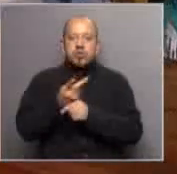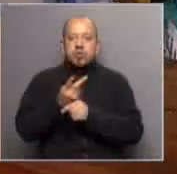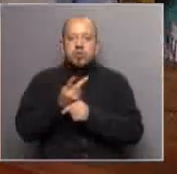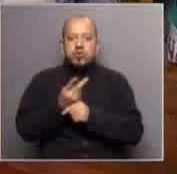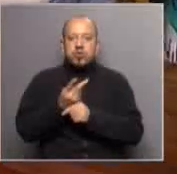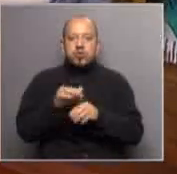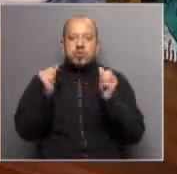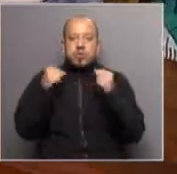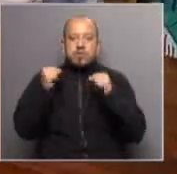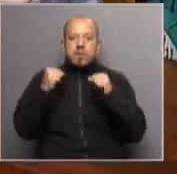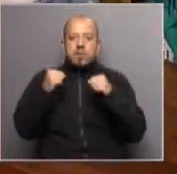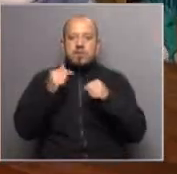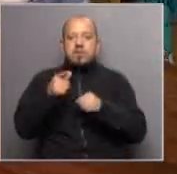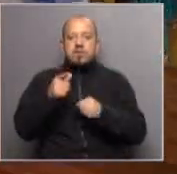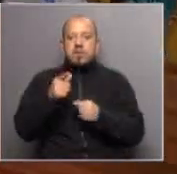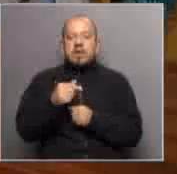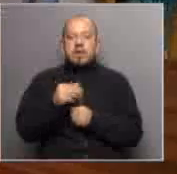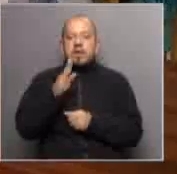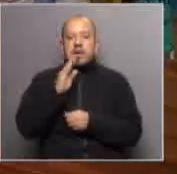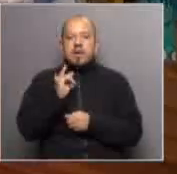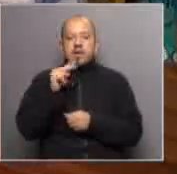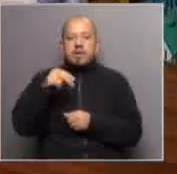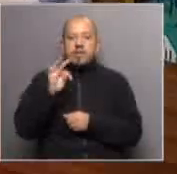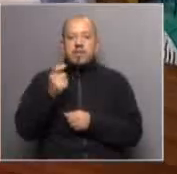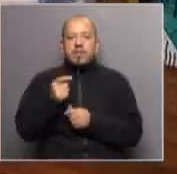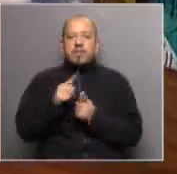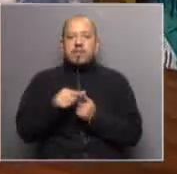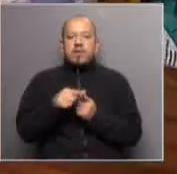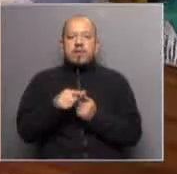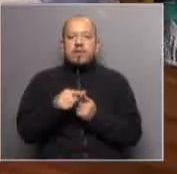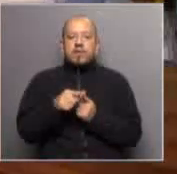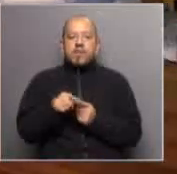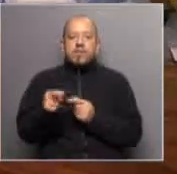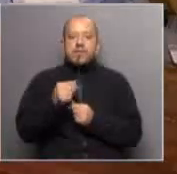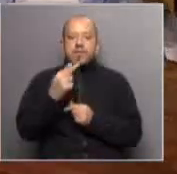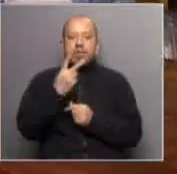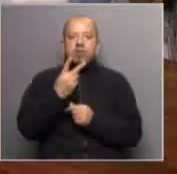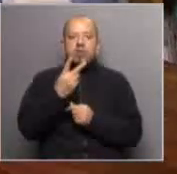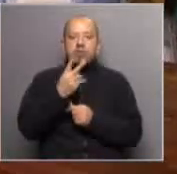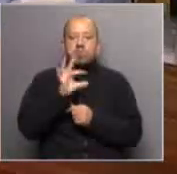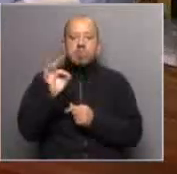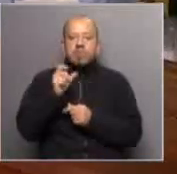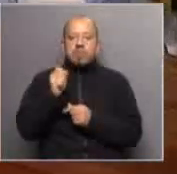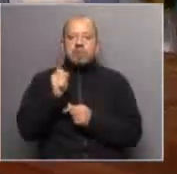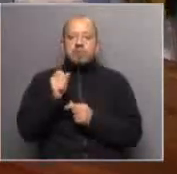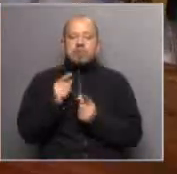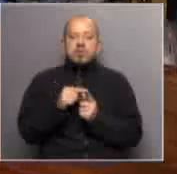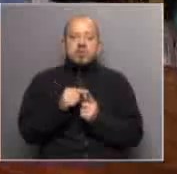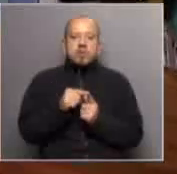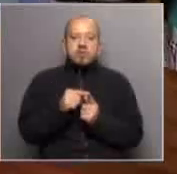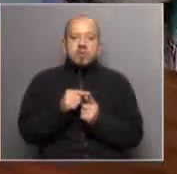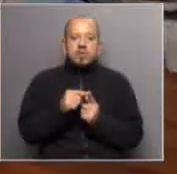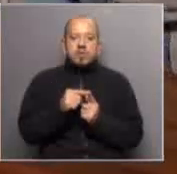cerveza artesanal de los amigos de Cabezas, un saludo para ellos, por 250 pesos. Decime, bueno,